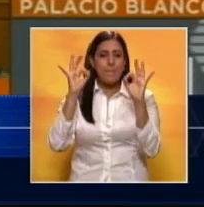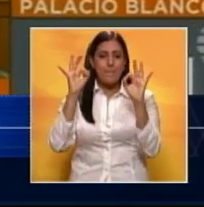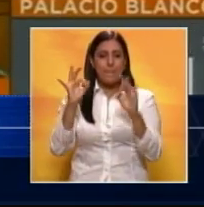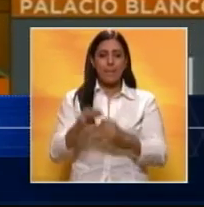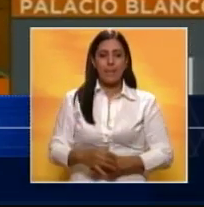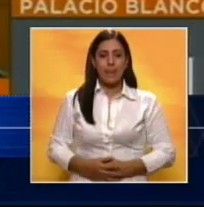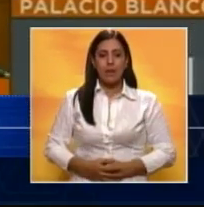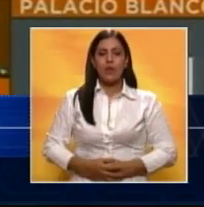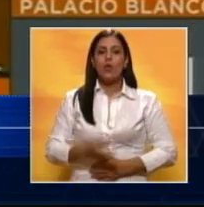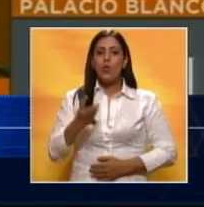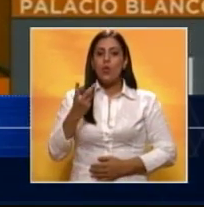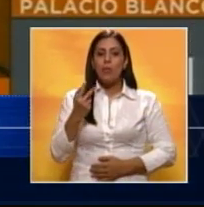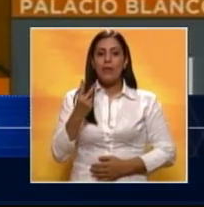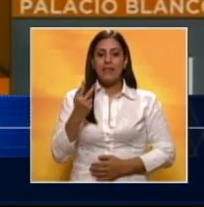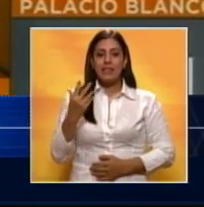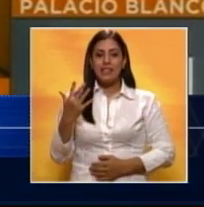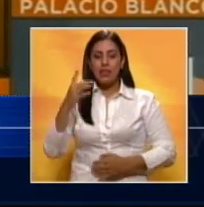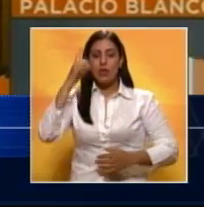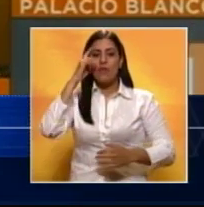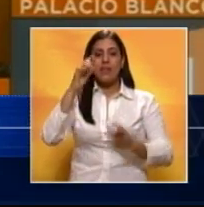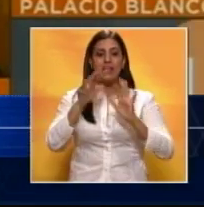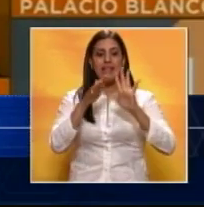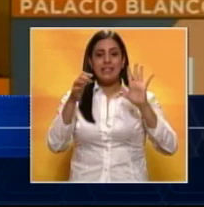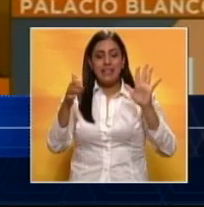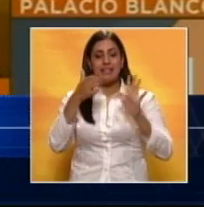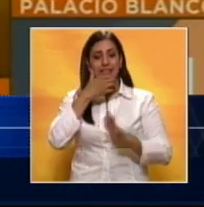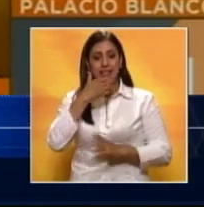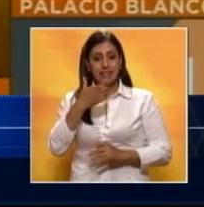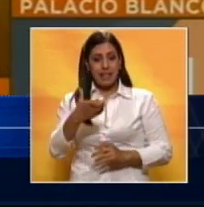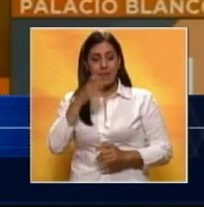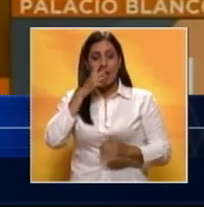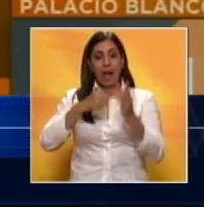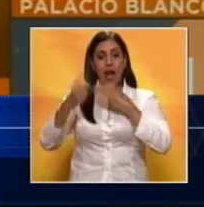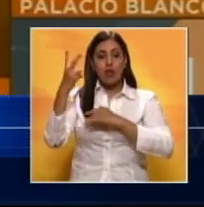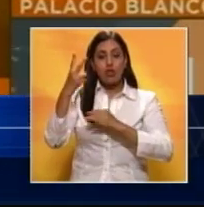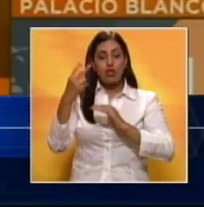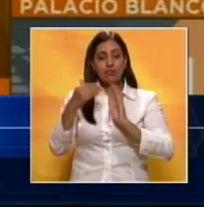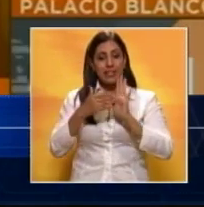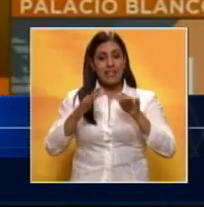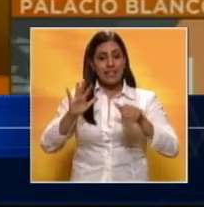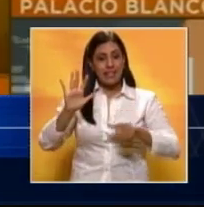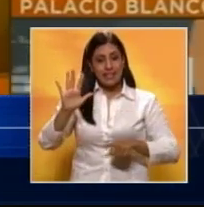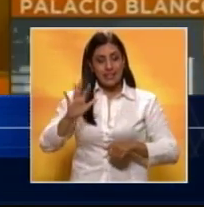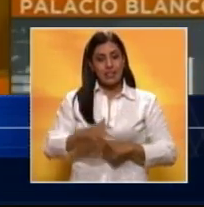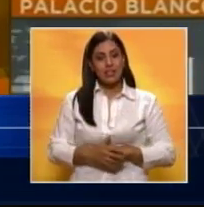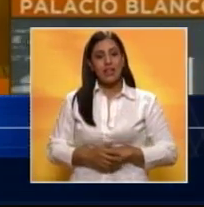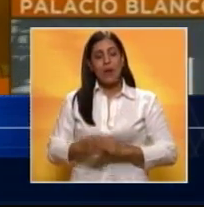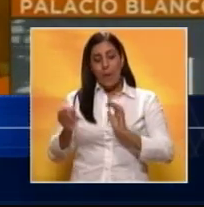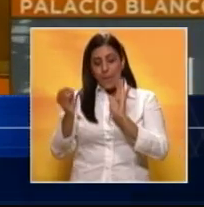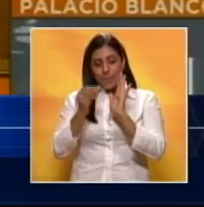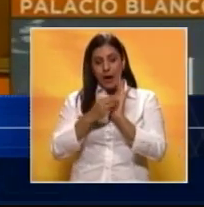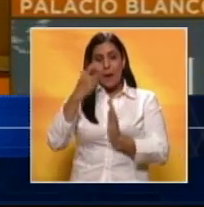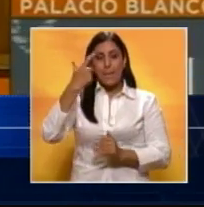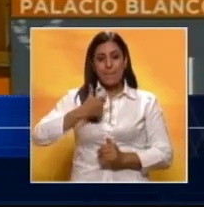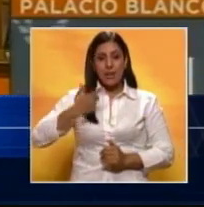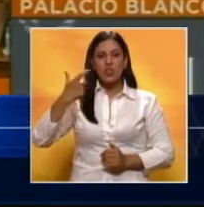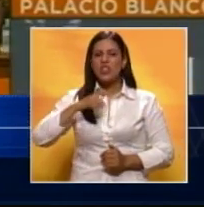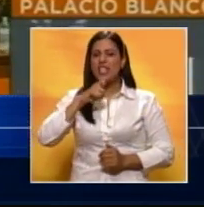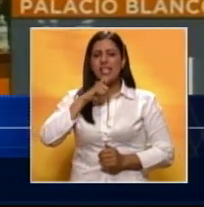extraordinaria número 25 de fecha 16 de diciembre del año 2015, suscrita por los